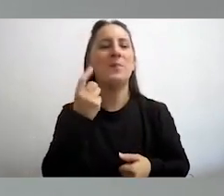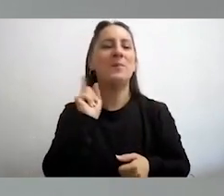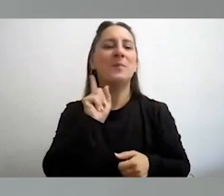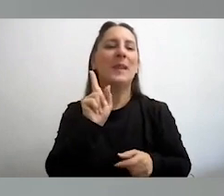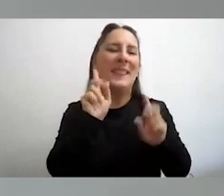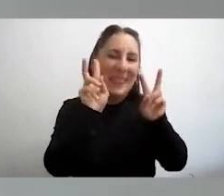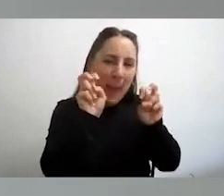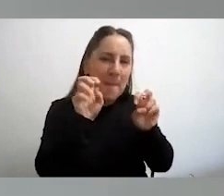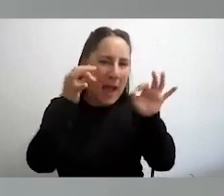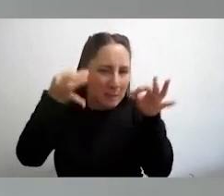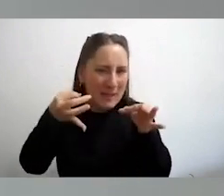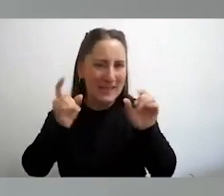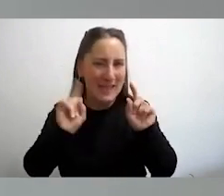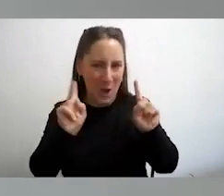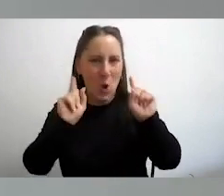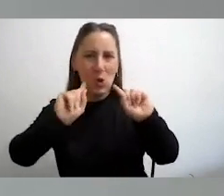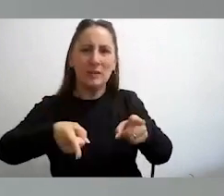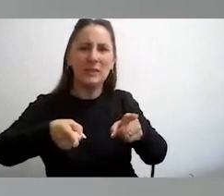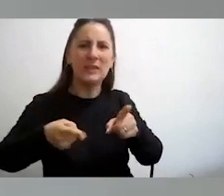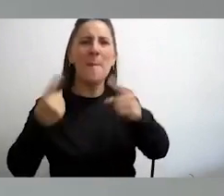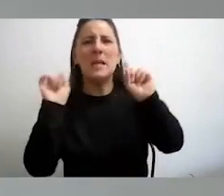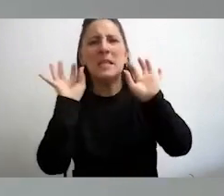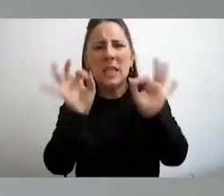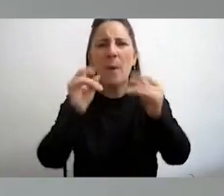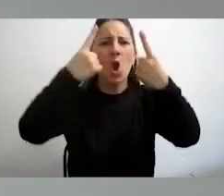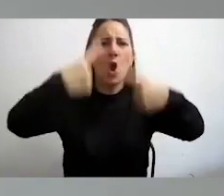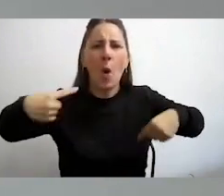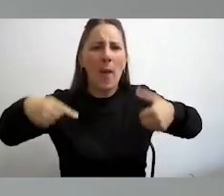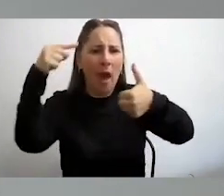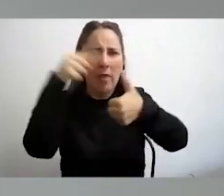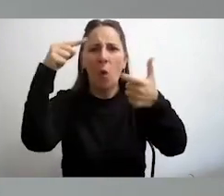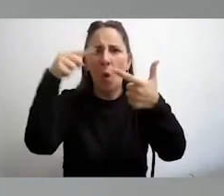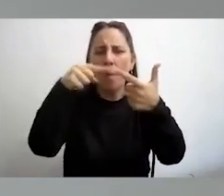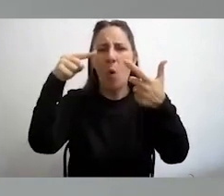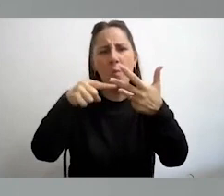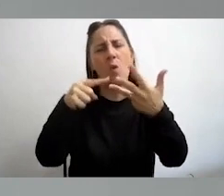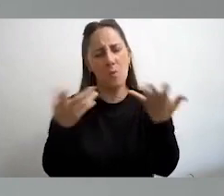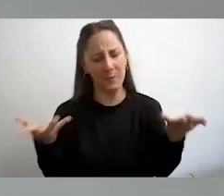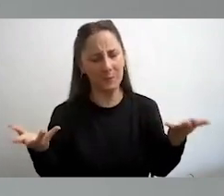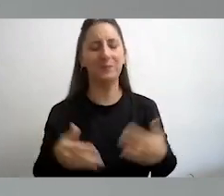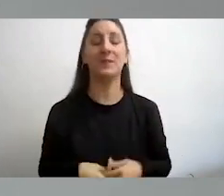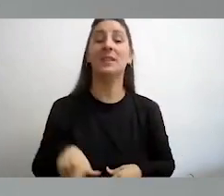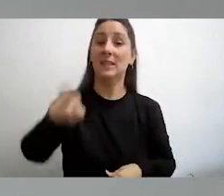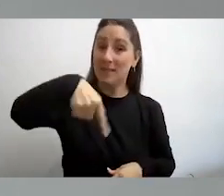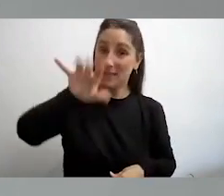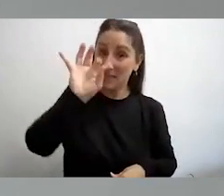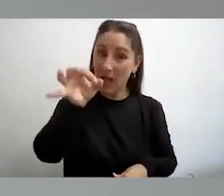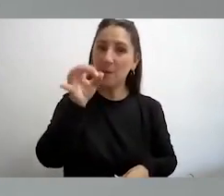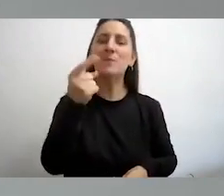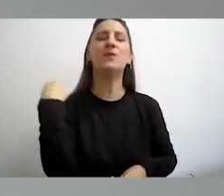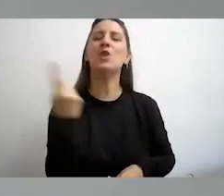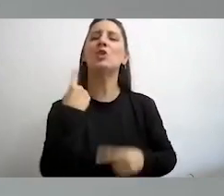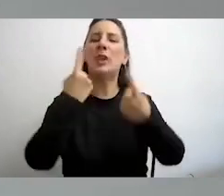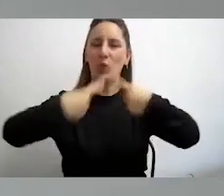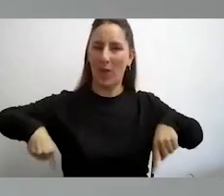en particular, sino también estar al tanto de todas esas novedades. Después, como saben, también nosotros no solamente tenemos todas esas